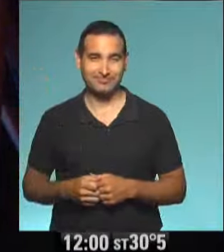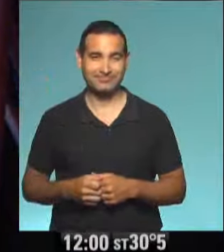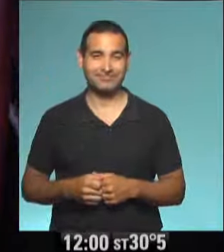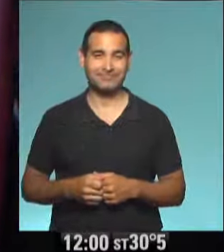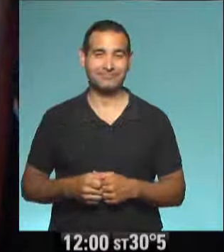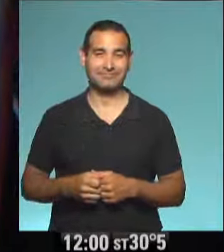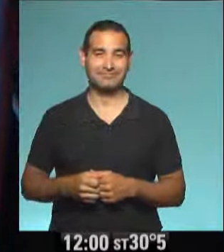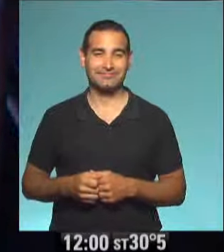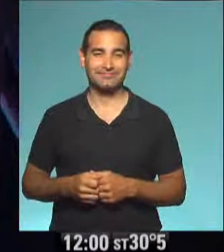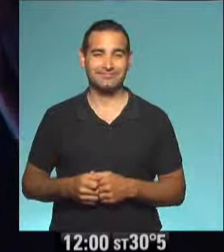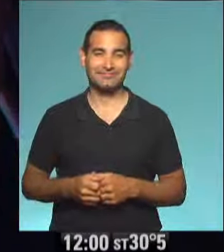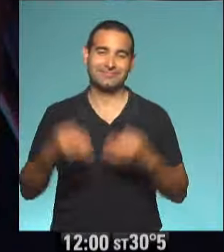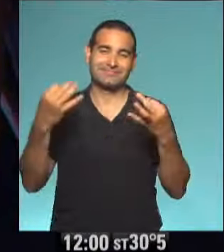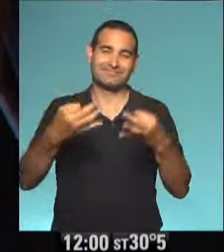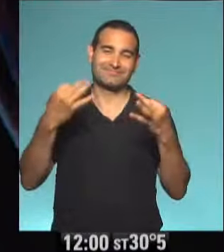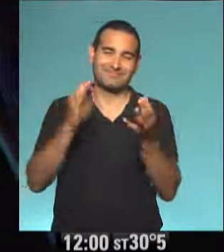¡Lara! ¡Bravo!